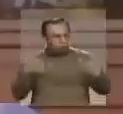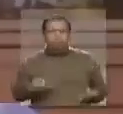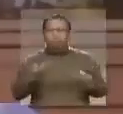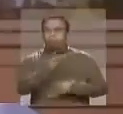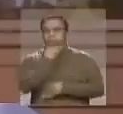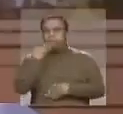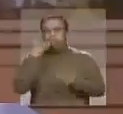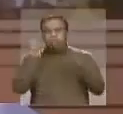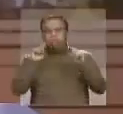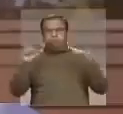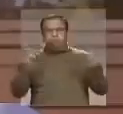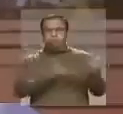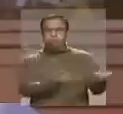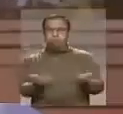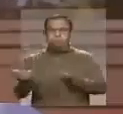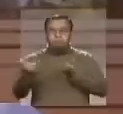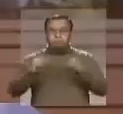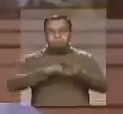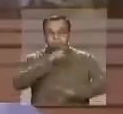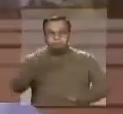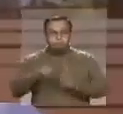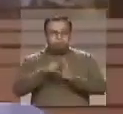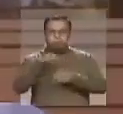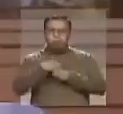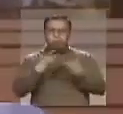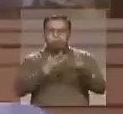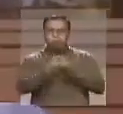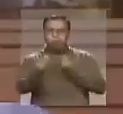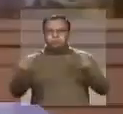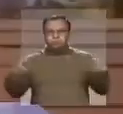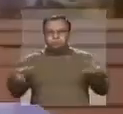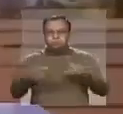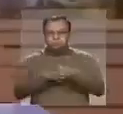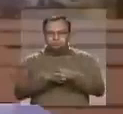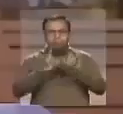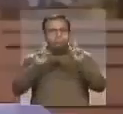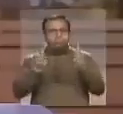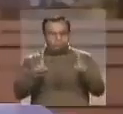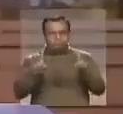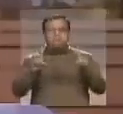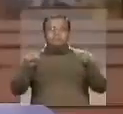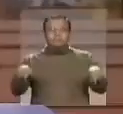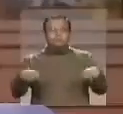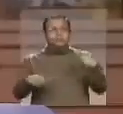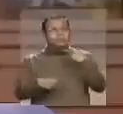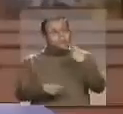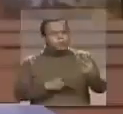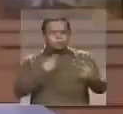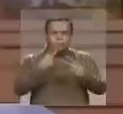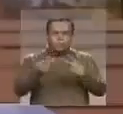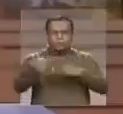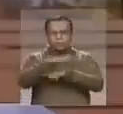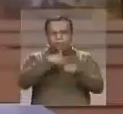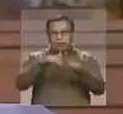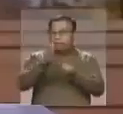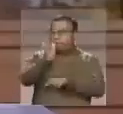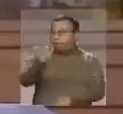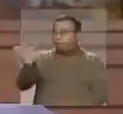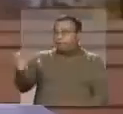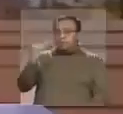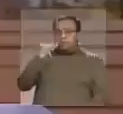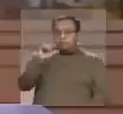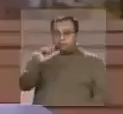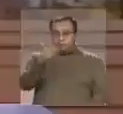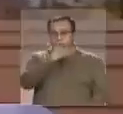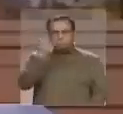reflejen mejor la realidad de esos sectores y de esas poblaciones. Pero tenemos voces, testimonios, además de las de nuestras invitadas,